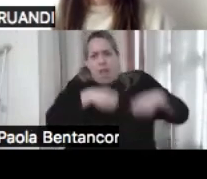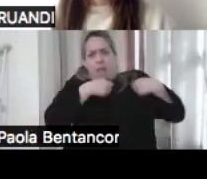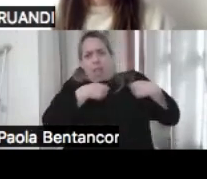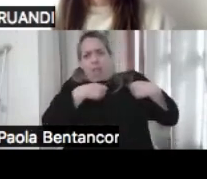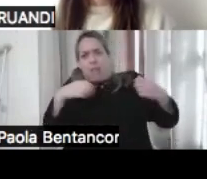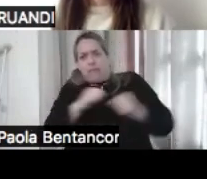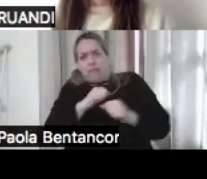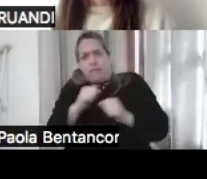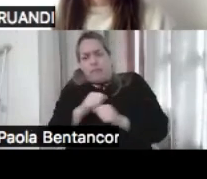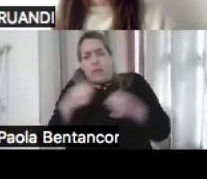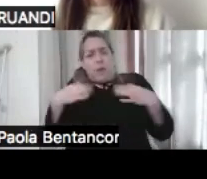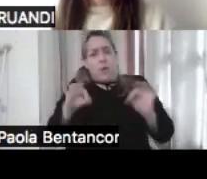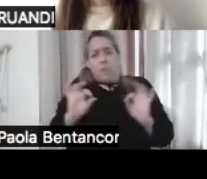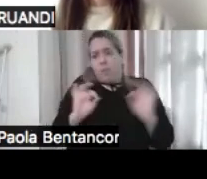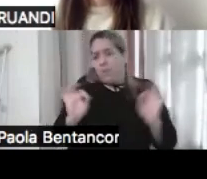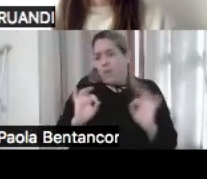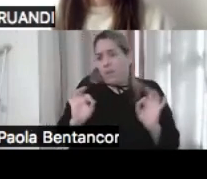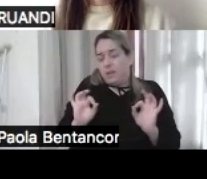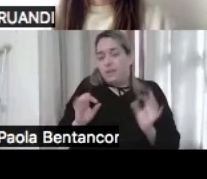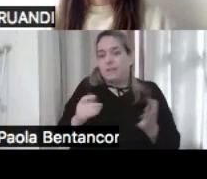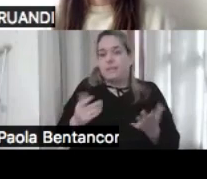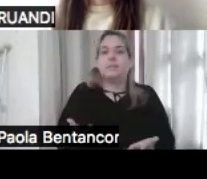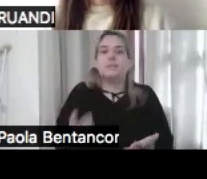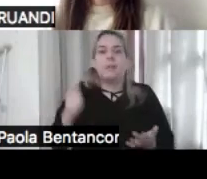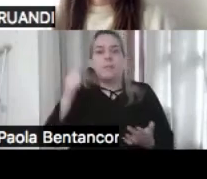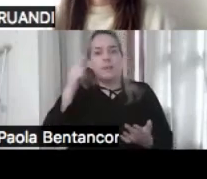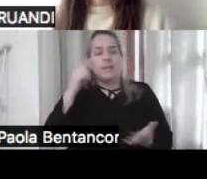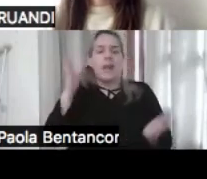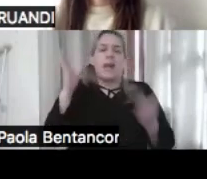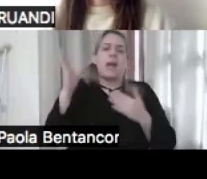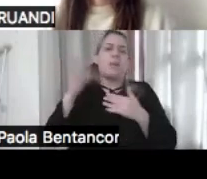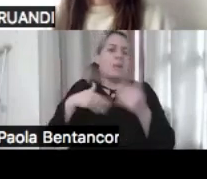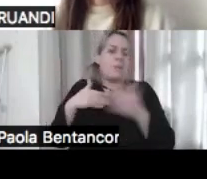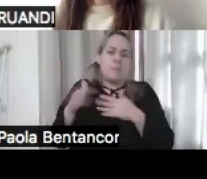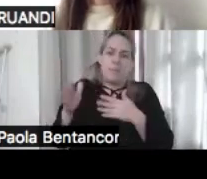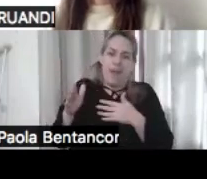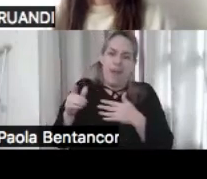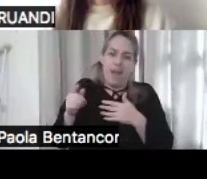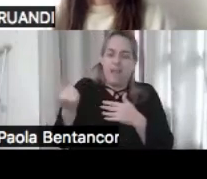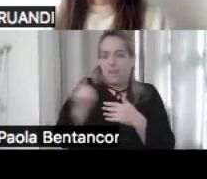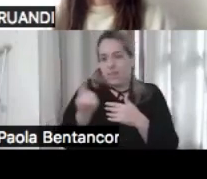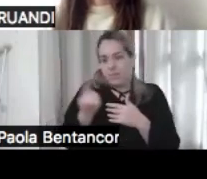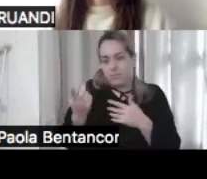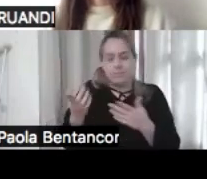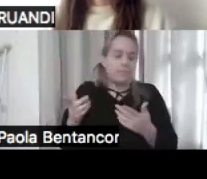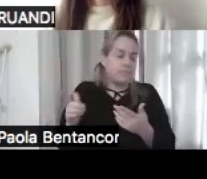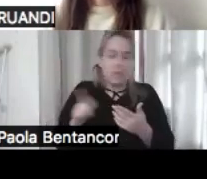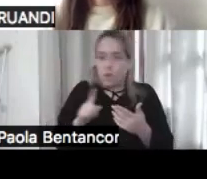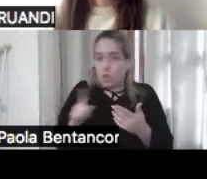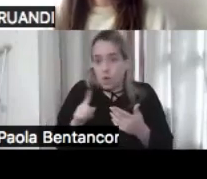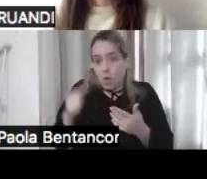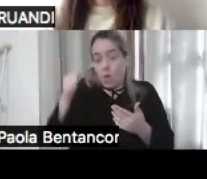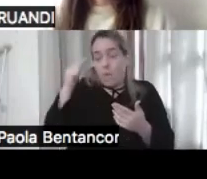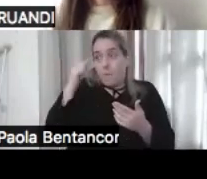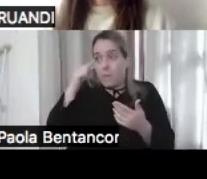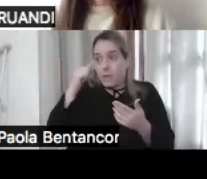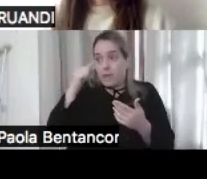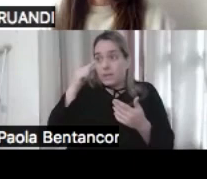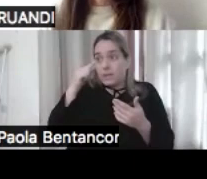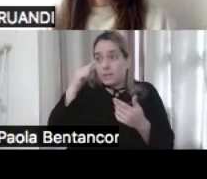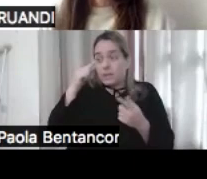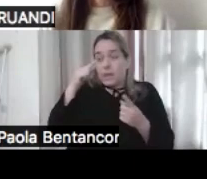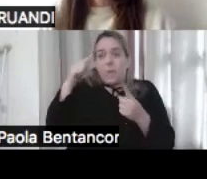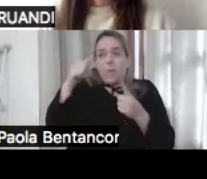cómoda. Y vos pensás, ay, bueno, pero no importa, un segundo, ¿por qué? Si podemos pensar una forma de que esto no ocurra.